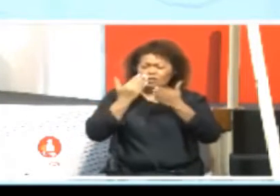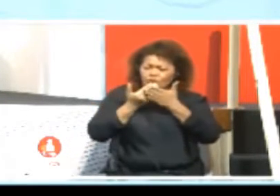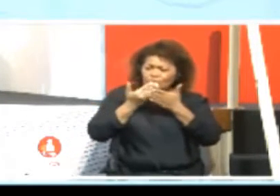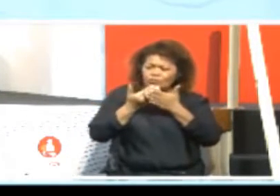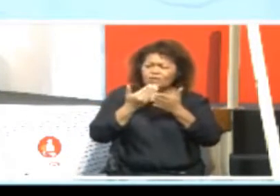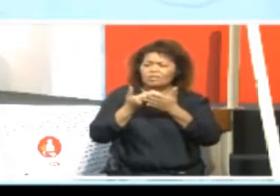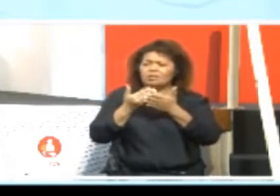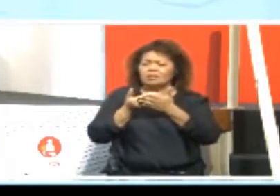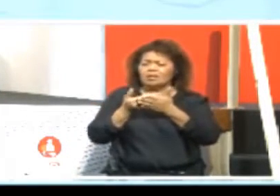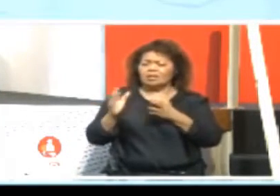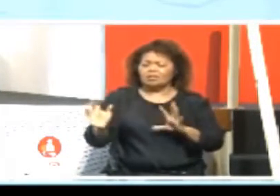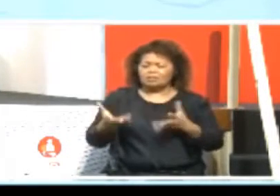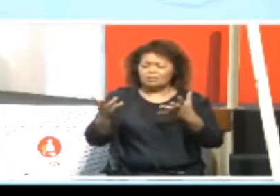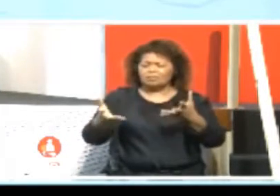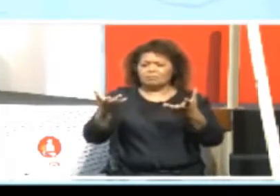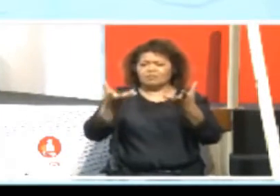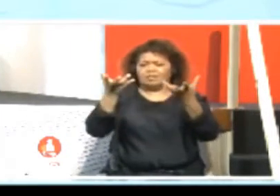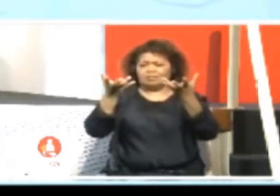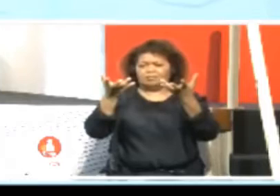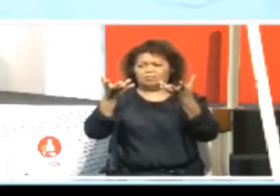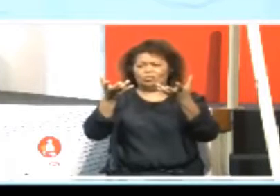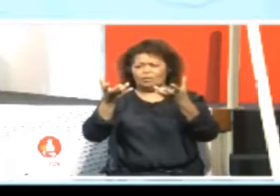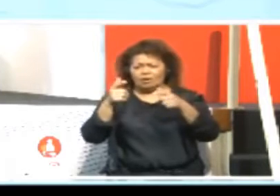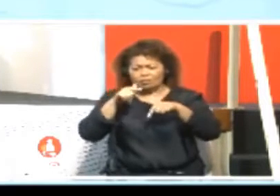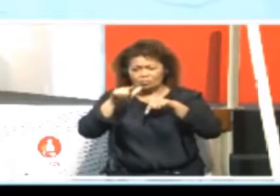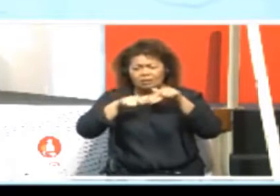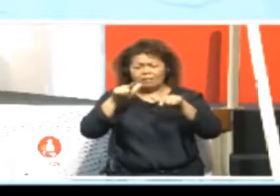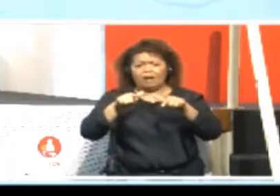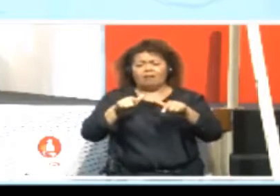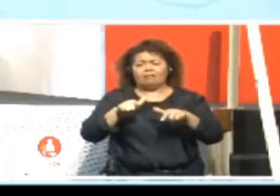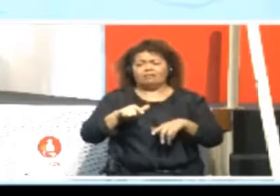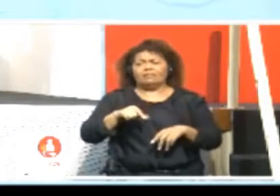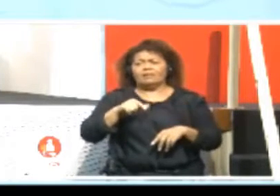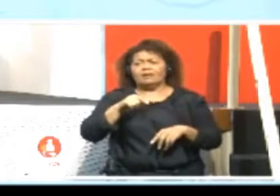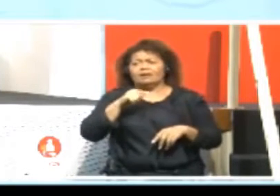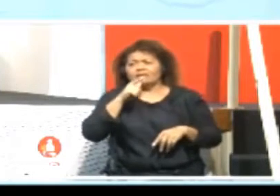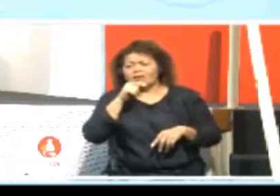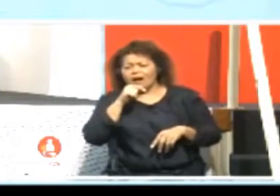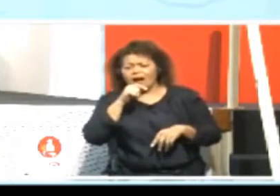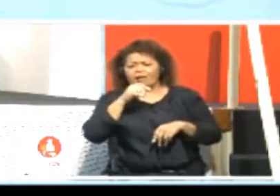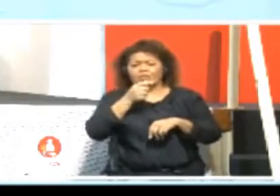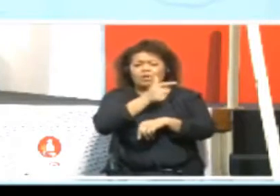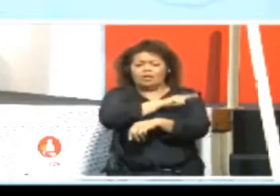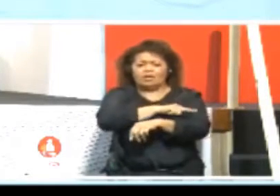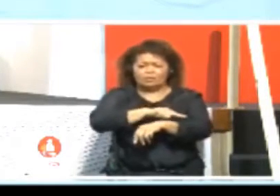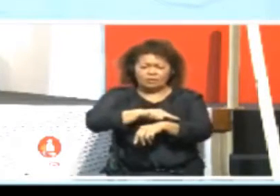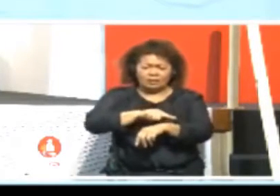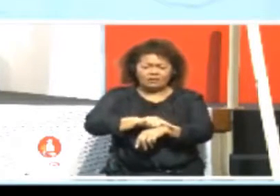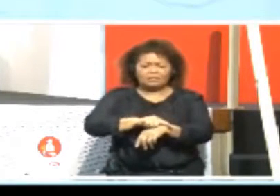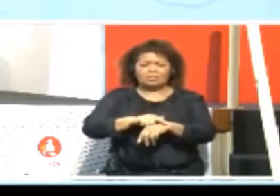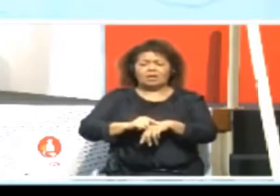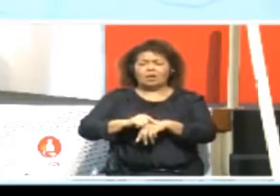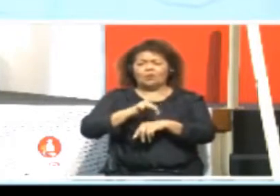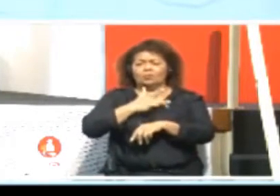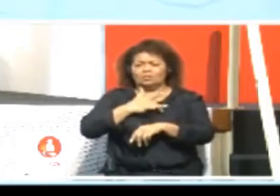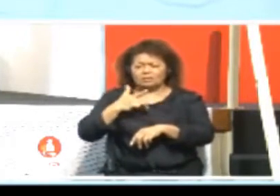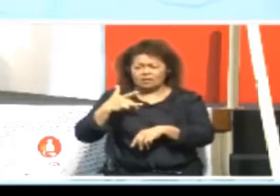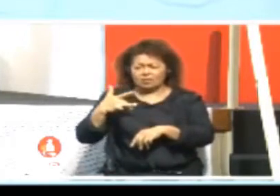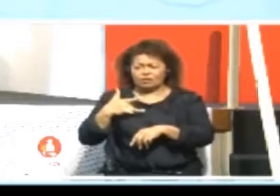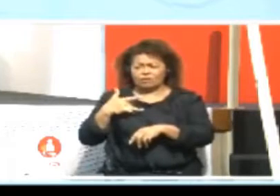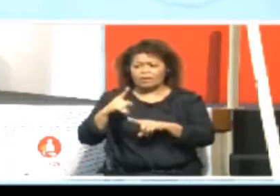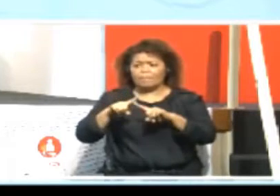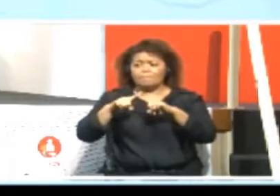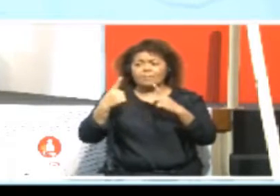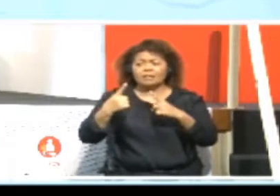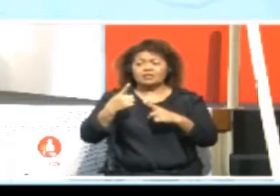cobertura de electricidad, cobertura de agua y cobertura de educación. Pero para este caso, lo que más me interesaba es cuáles fueron los municipios que